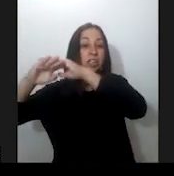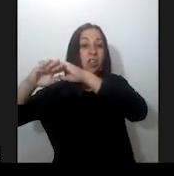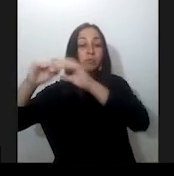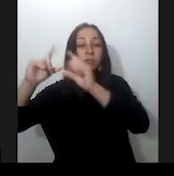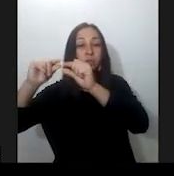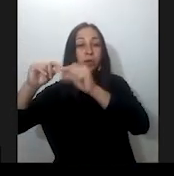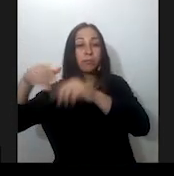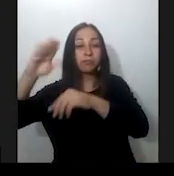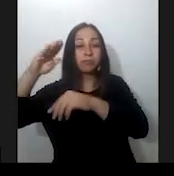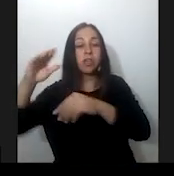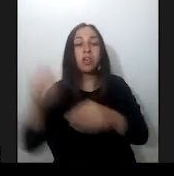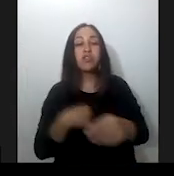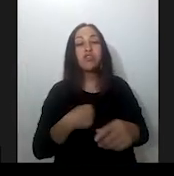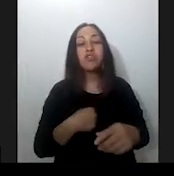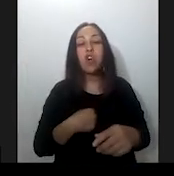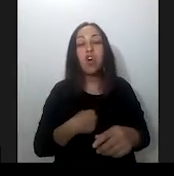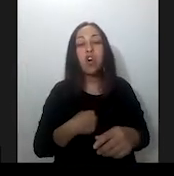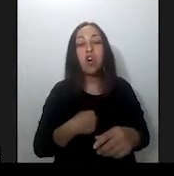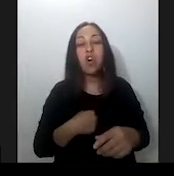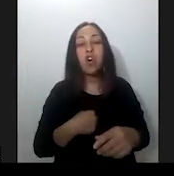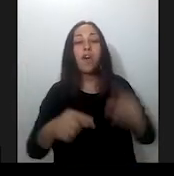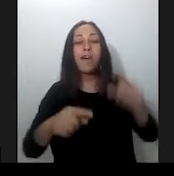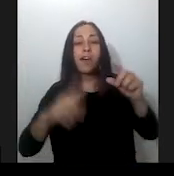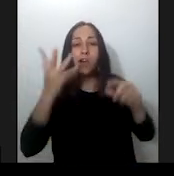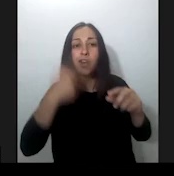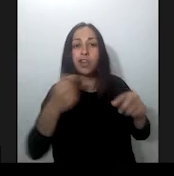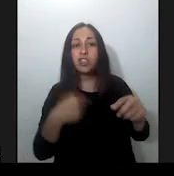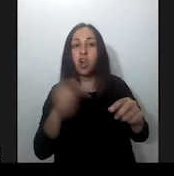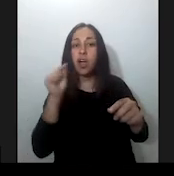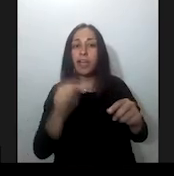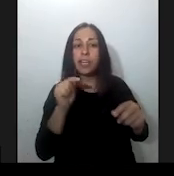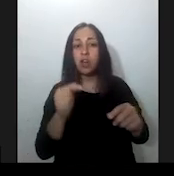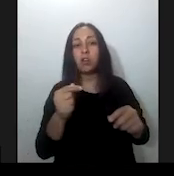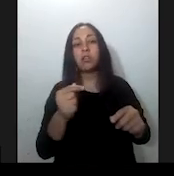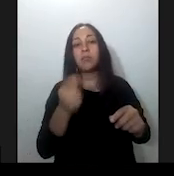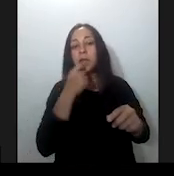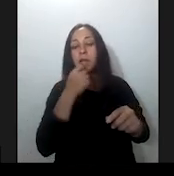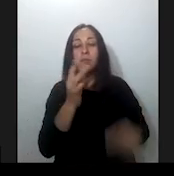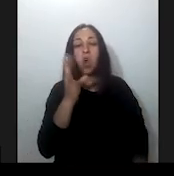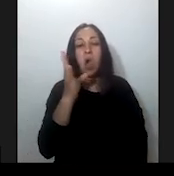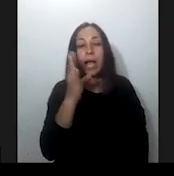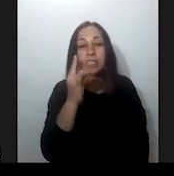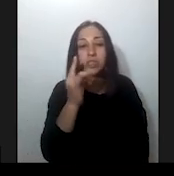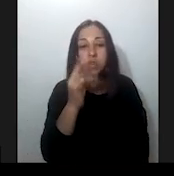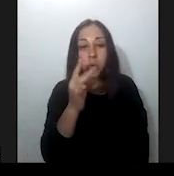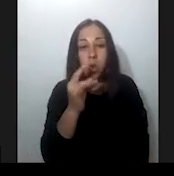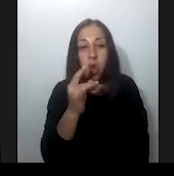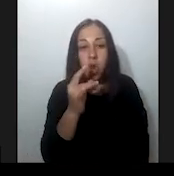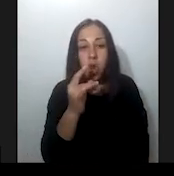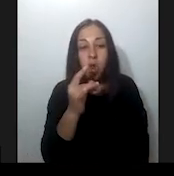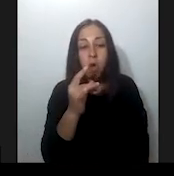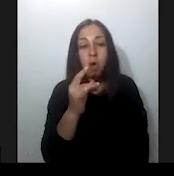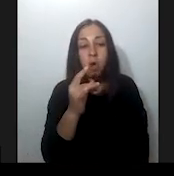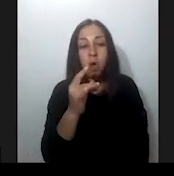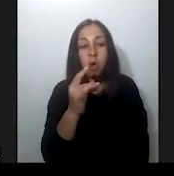alto. Esta escala de colores la establezco yo en función de lo que acabo de definir acá. Noten que si yo pongo